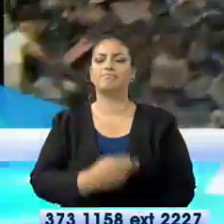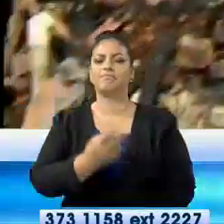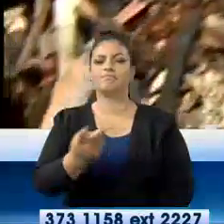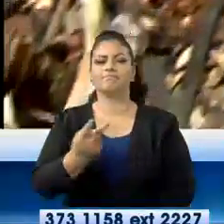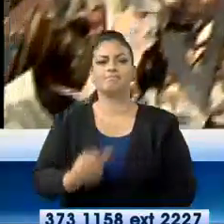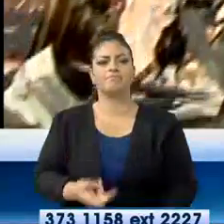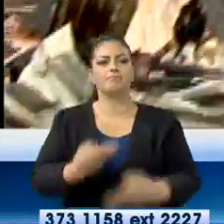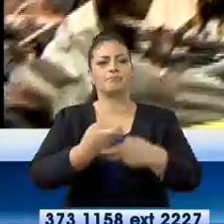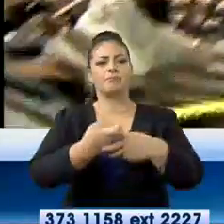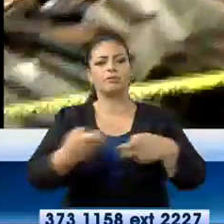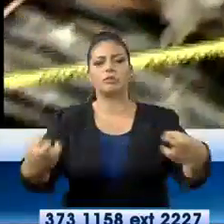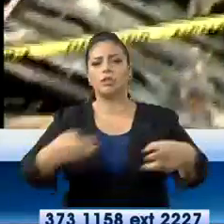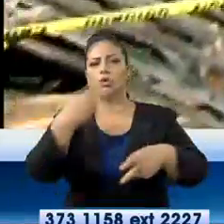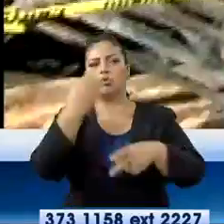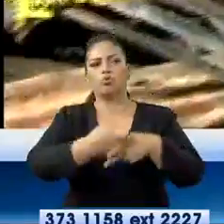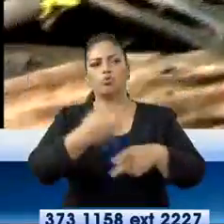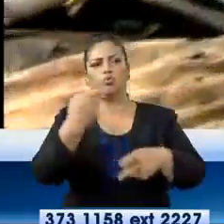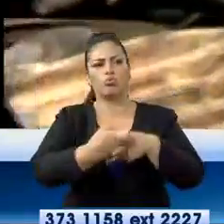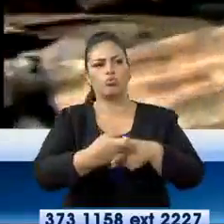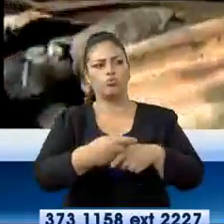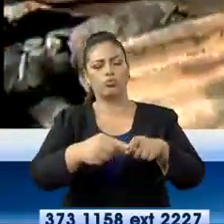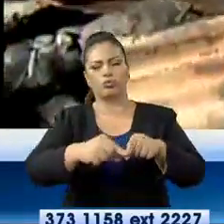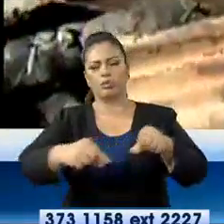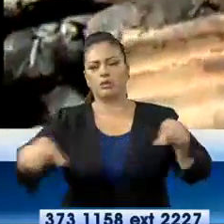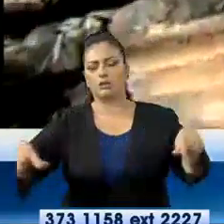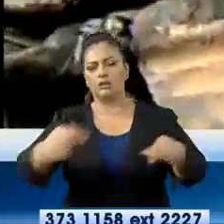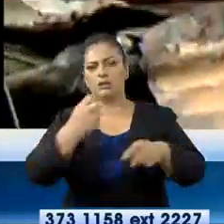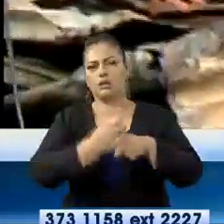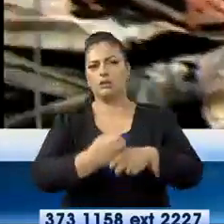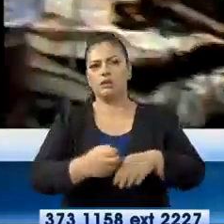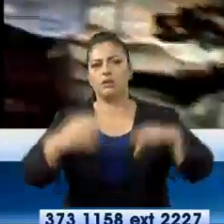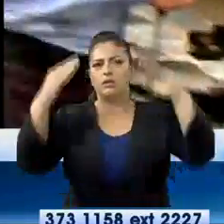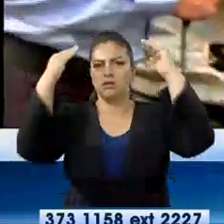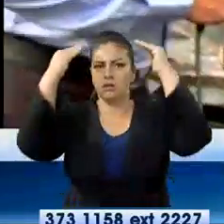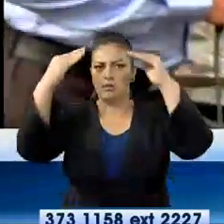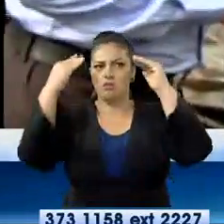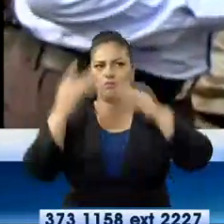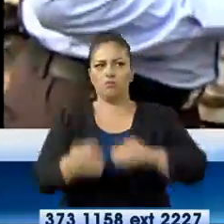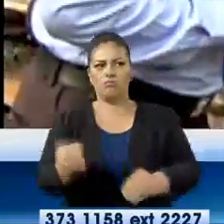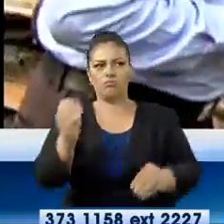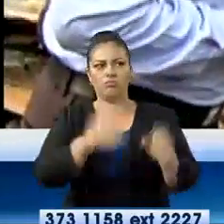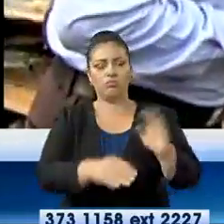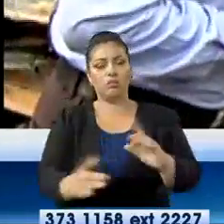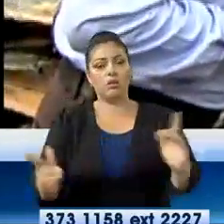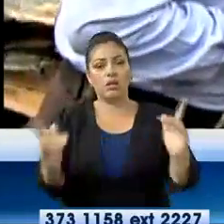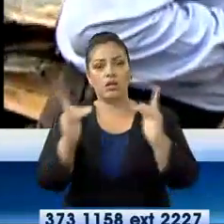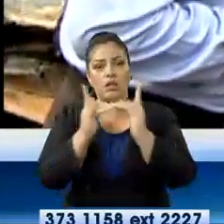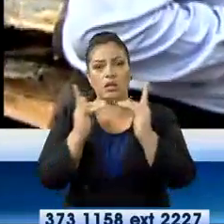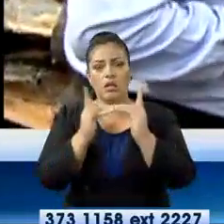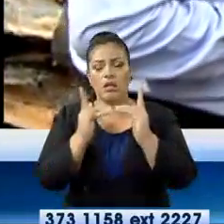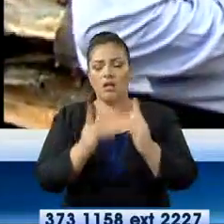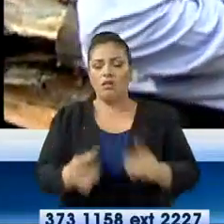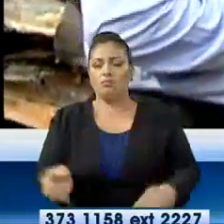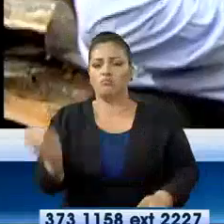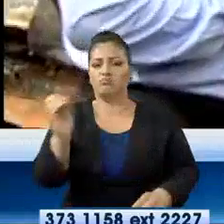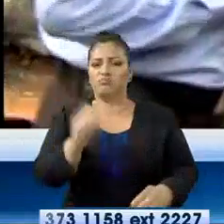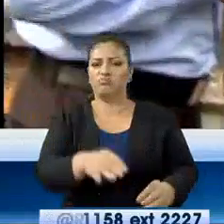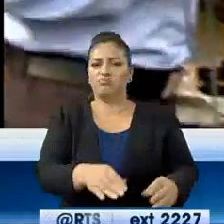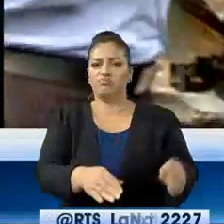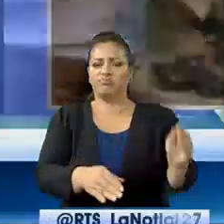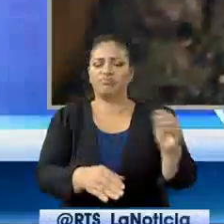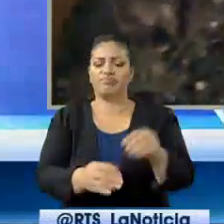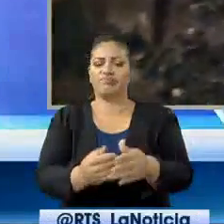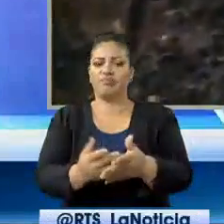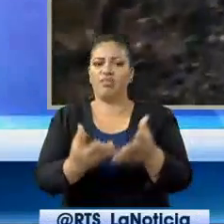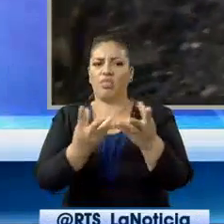fierros, zinc, partes de lo que en su momento fue una de las camas de metal, hoy